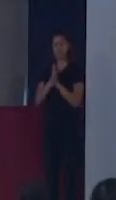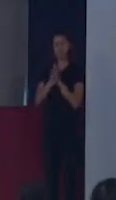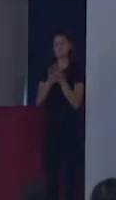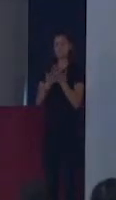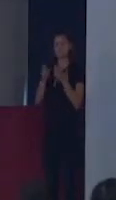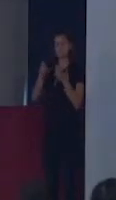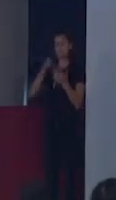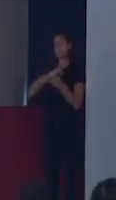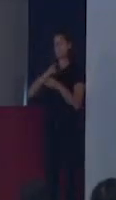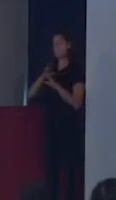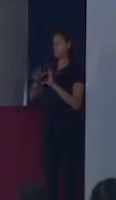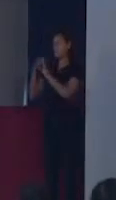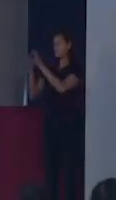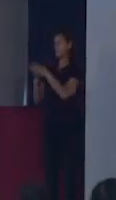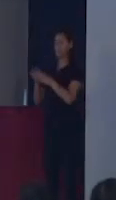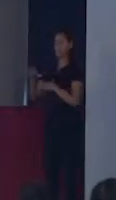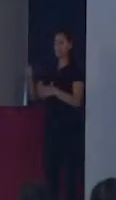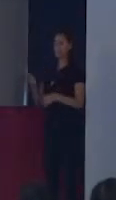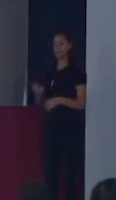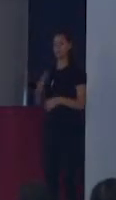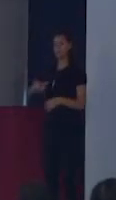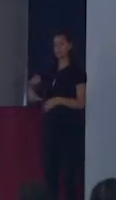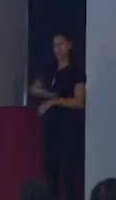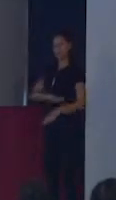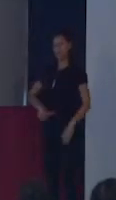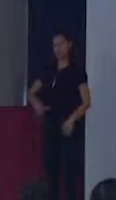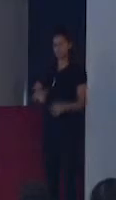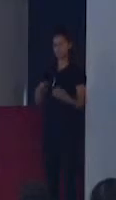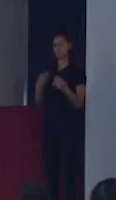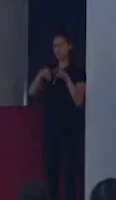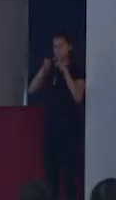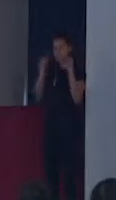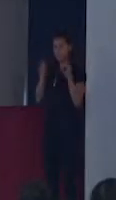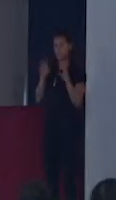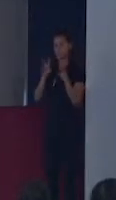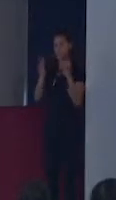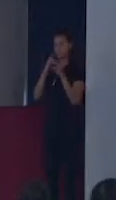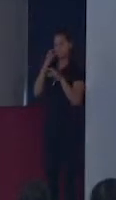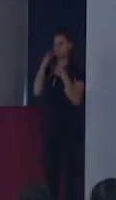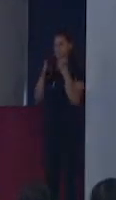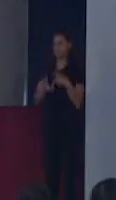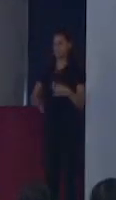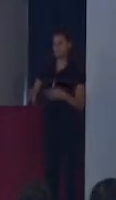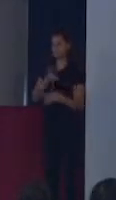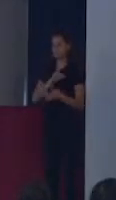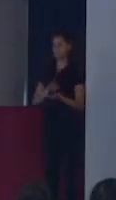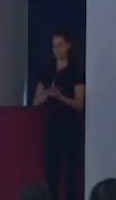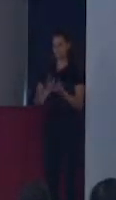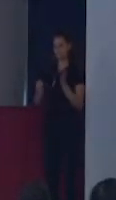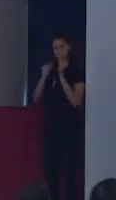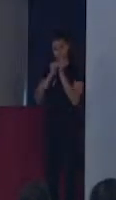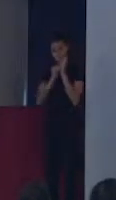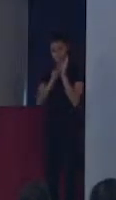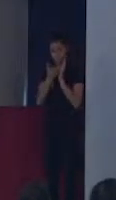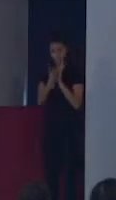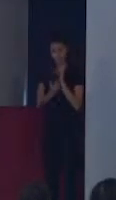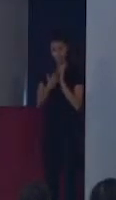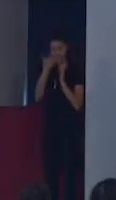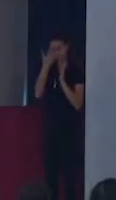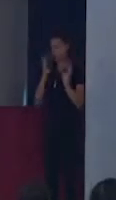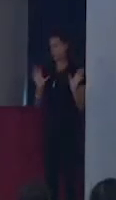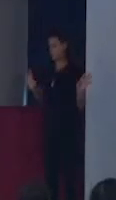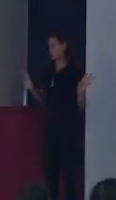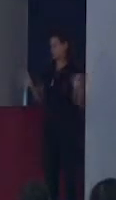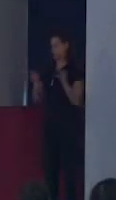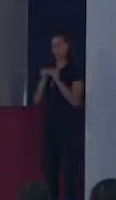las universidades, con otros espacios, para que este tema se vuelva un tema de la pertinencia de todos. O sea, si se va a poner en la agenda también es porque nos incluye